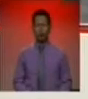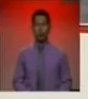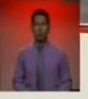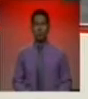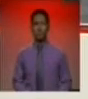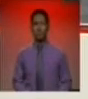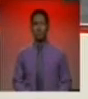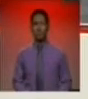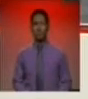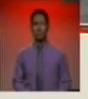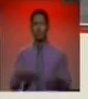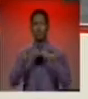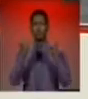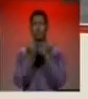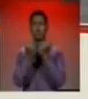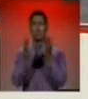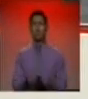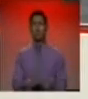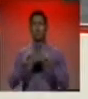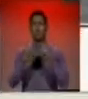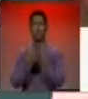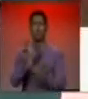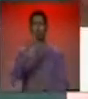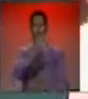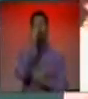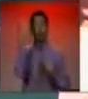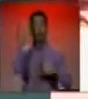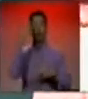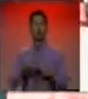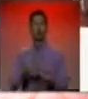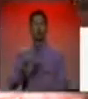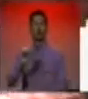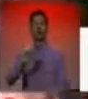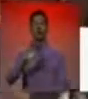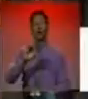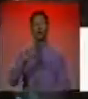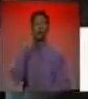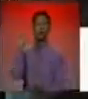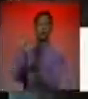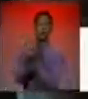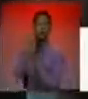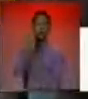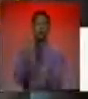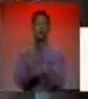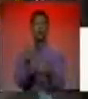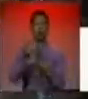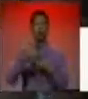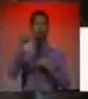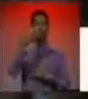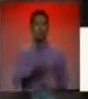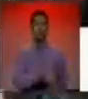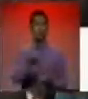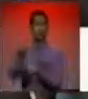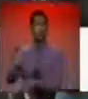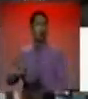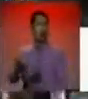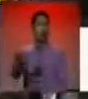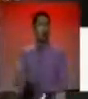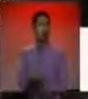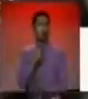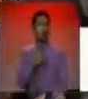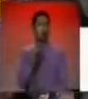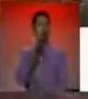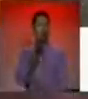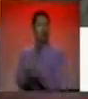Por su parte, la asambleísta de Alianza País, María José Carrión, acudió a la Fiscalía para entregar documentación que, según ella, contiene